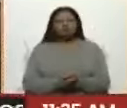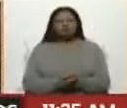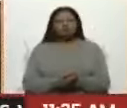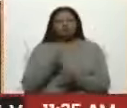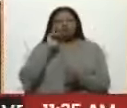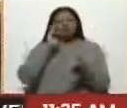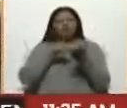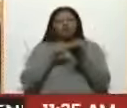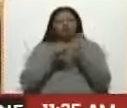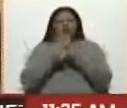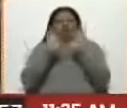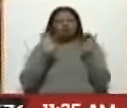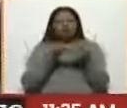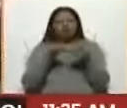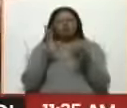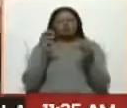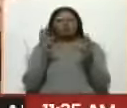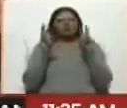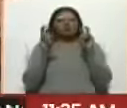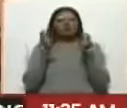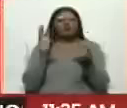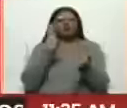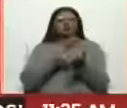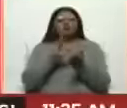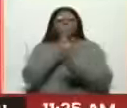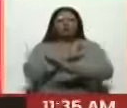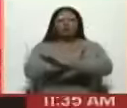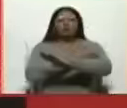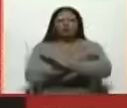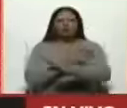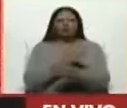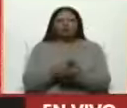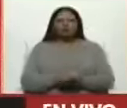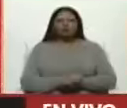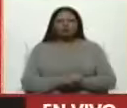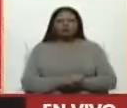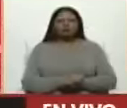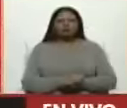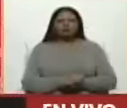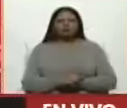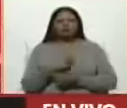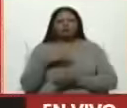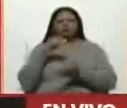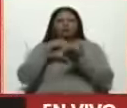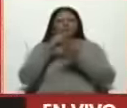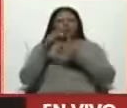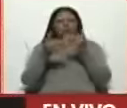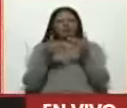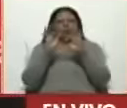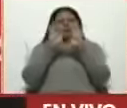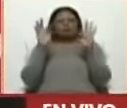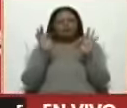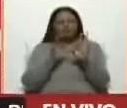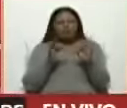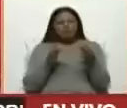presencia y una ebullición de nuevos centros de poder que están fluyendo casi que de manera,